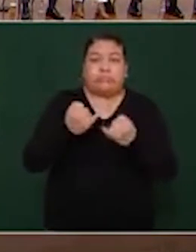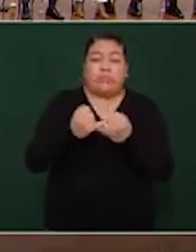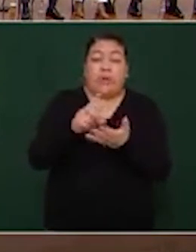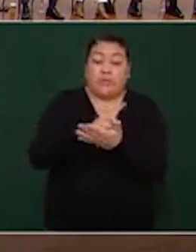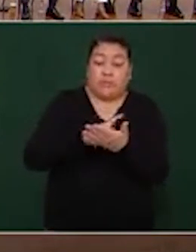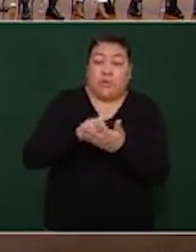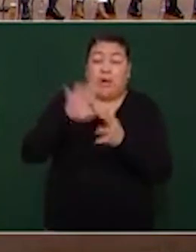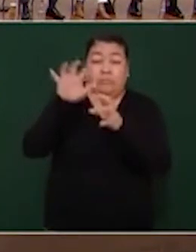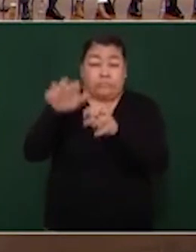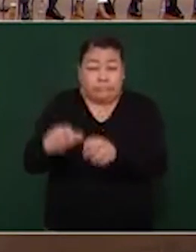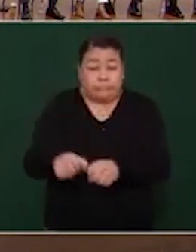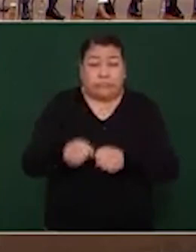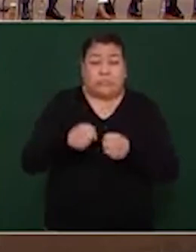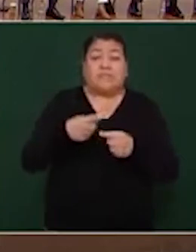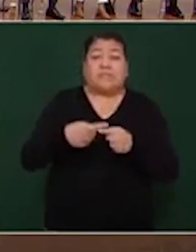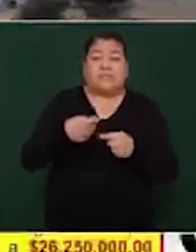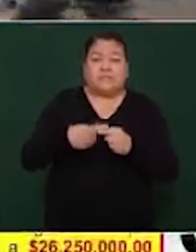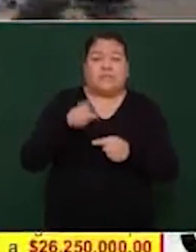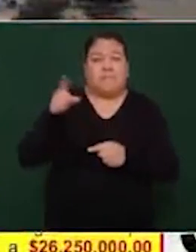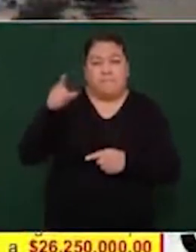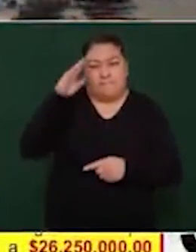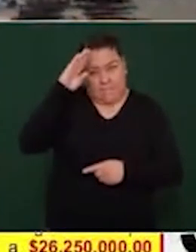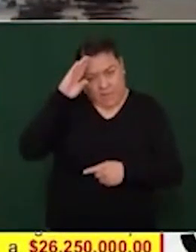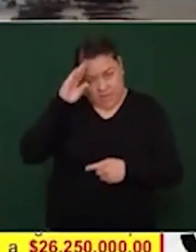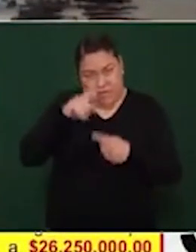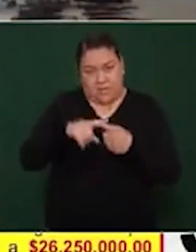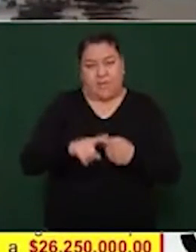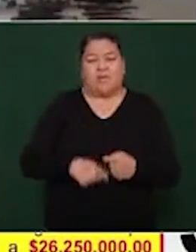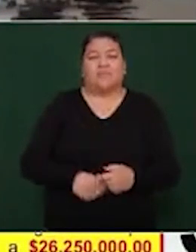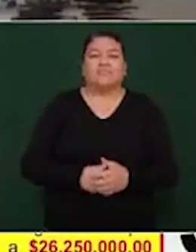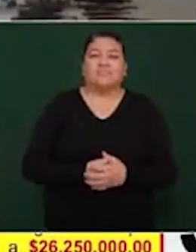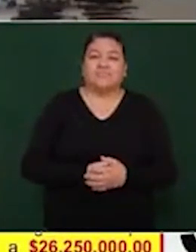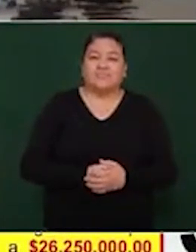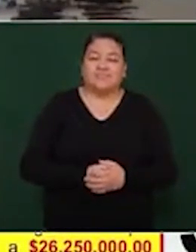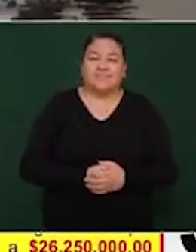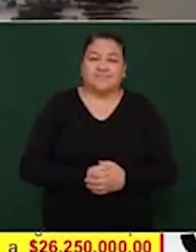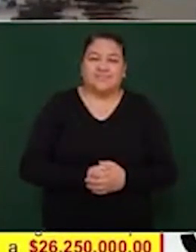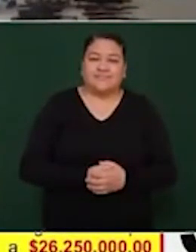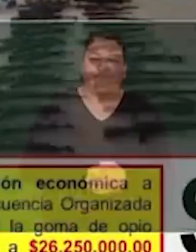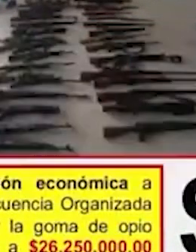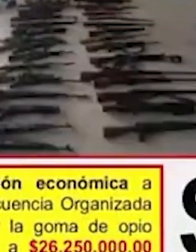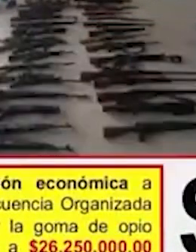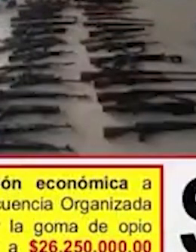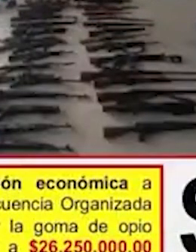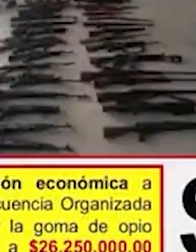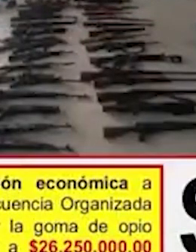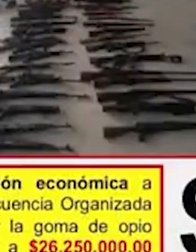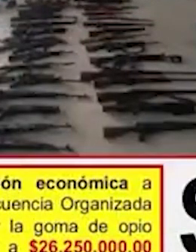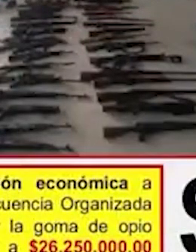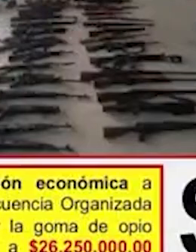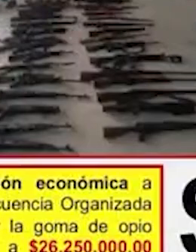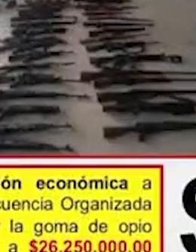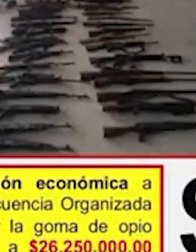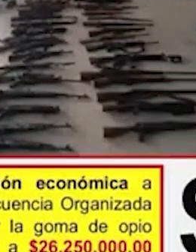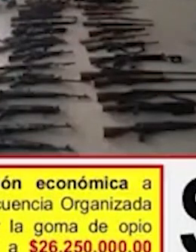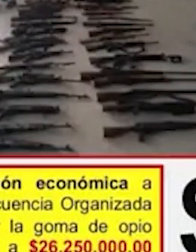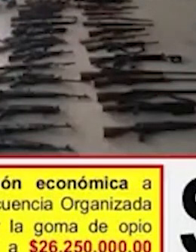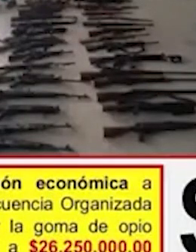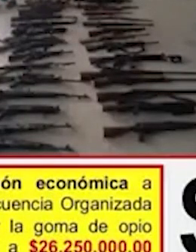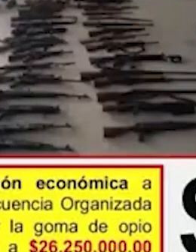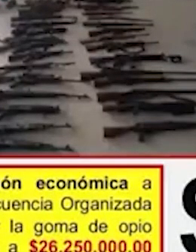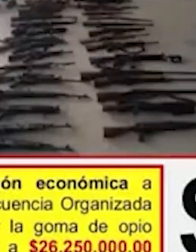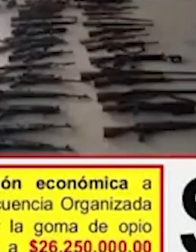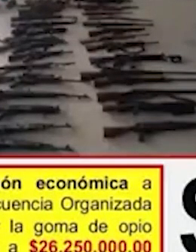drogas, operado por la Secretaría de la Marina y la Fiscalía General de Justicia de Chihuahua, al detener a 2